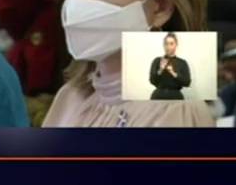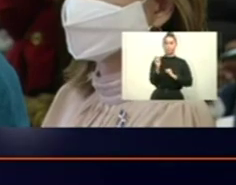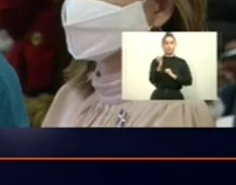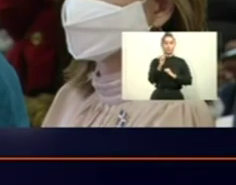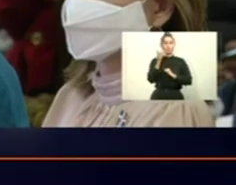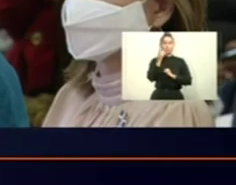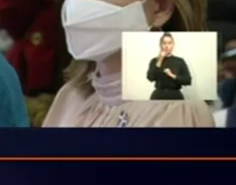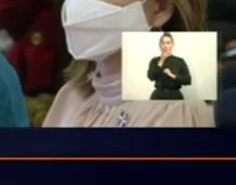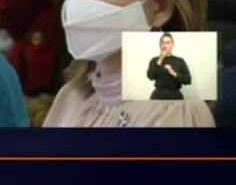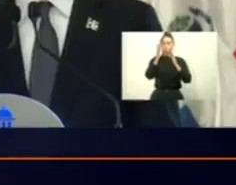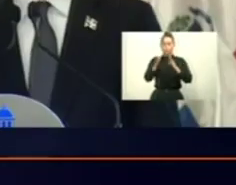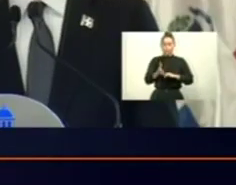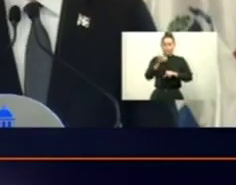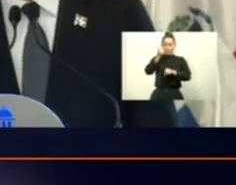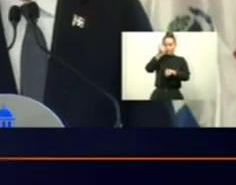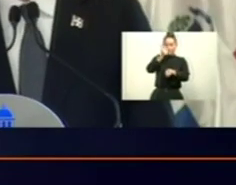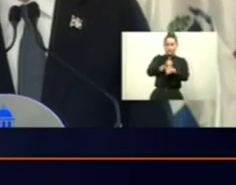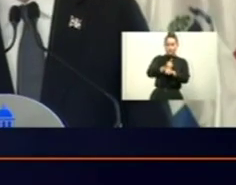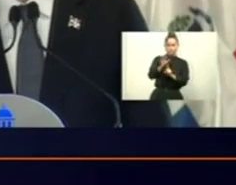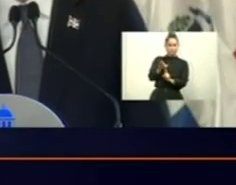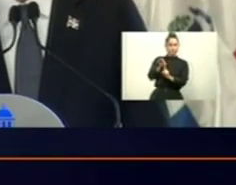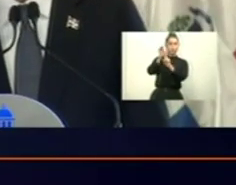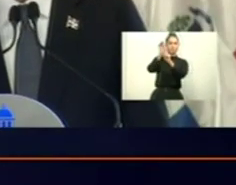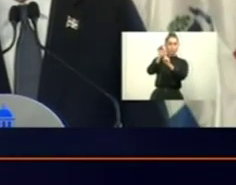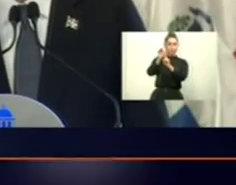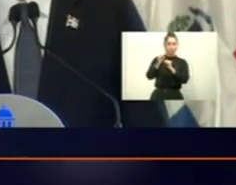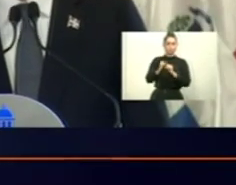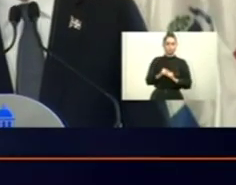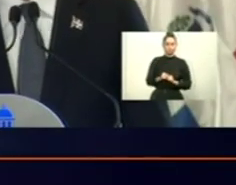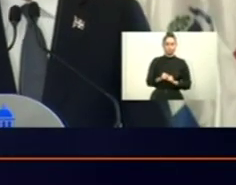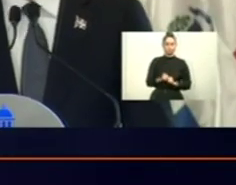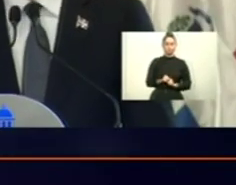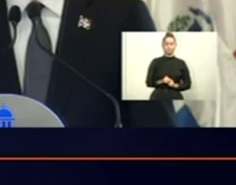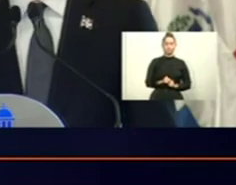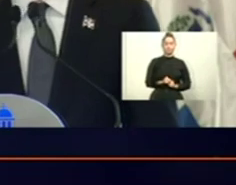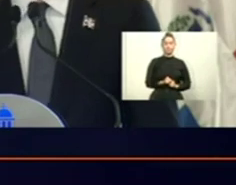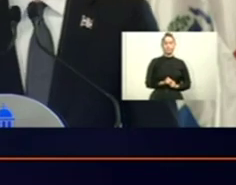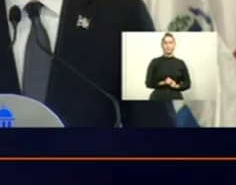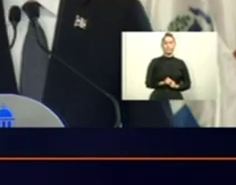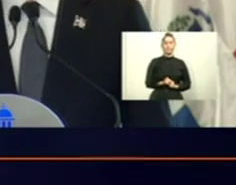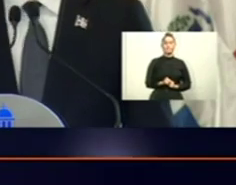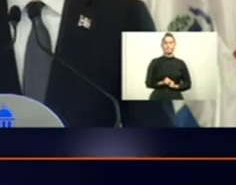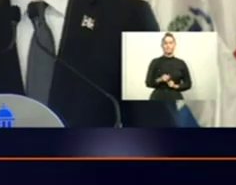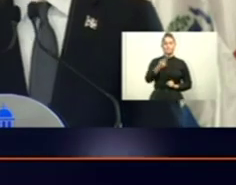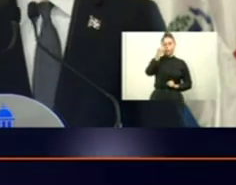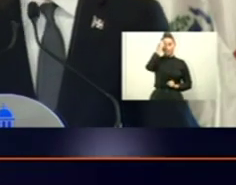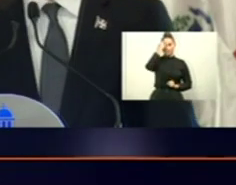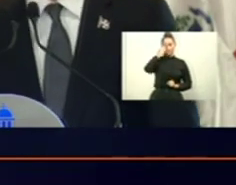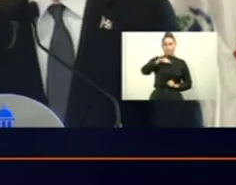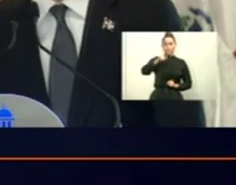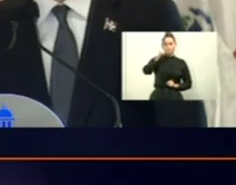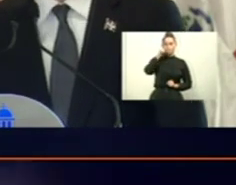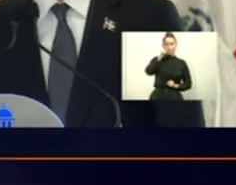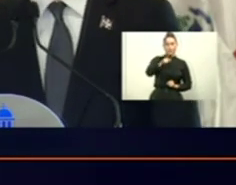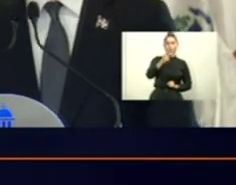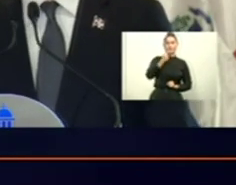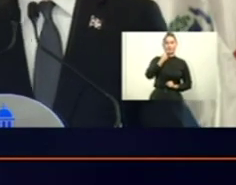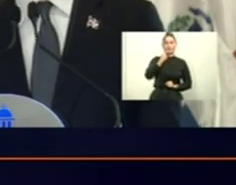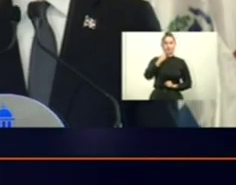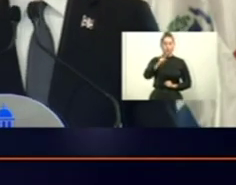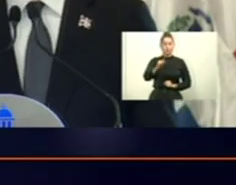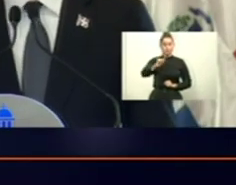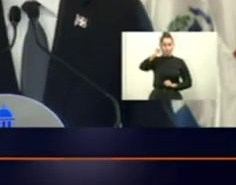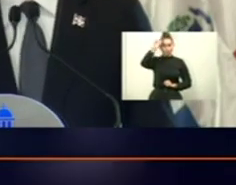los ciudadanos. A mí eso me encantó, que él quiere empoderar a los ciudadanos, y es algo que es necesario realmente para